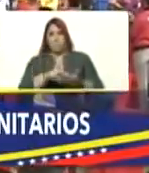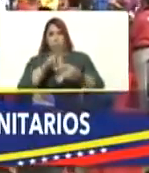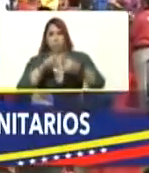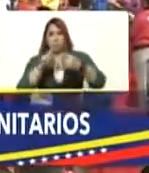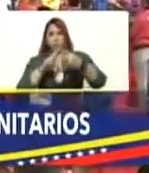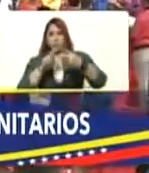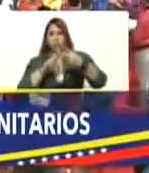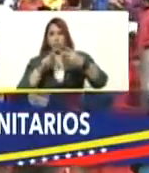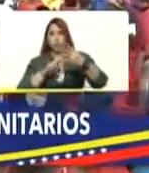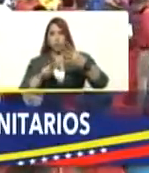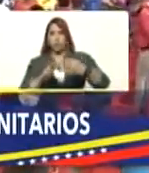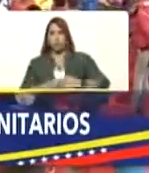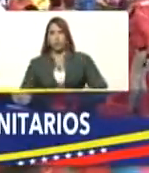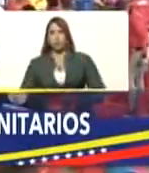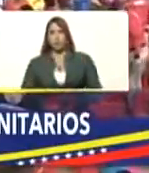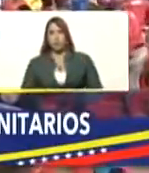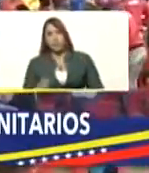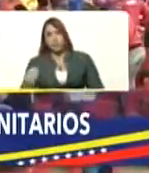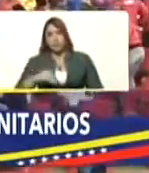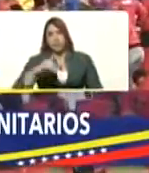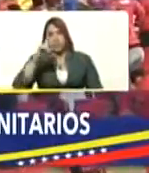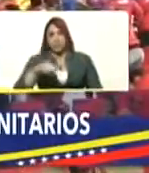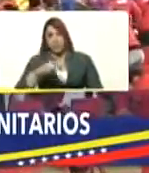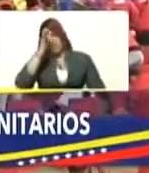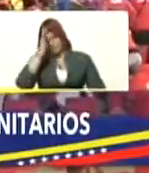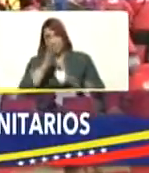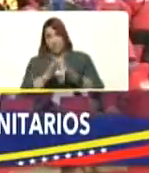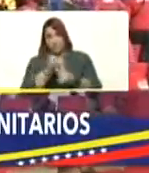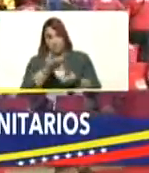recursos. Y además tengo fe en el pueblo.